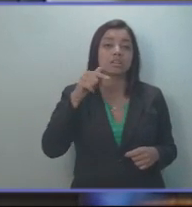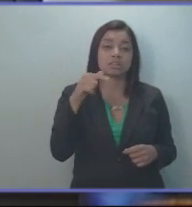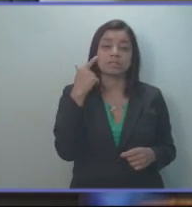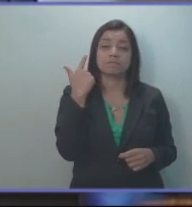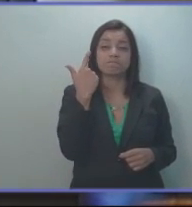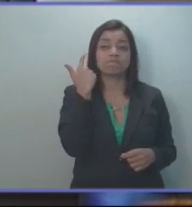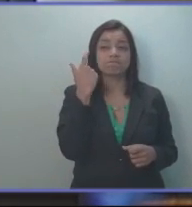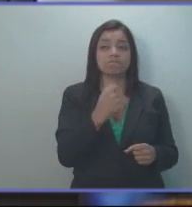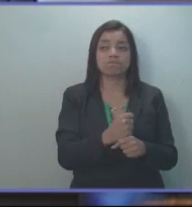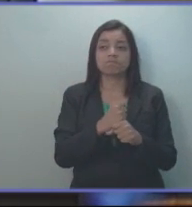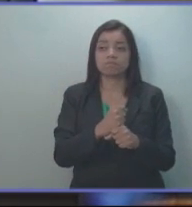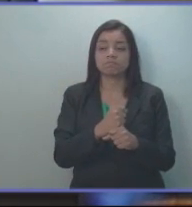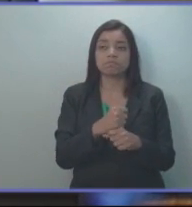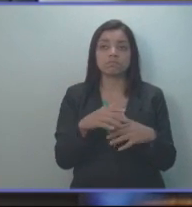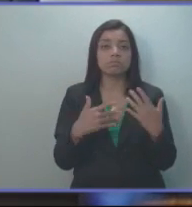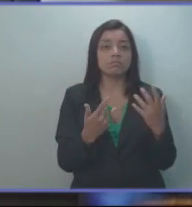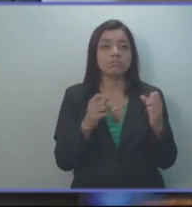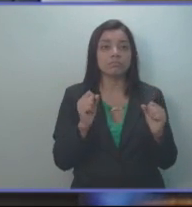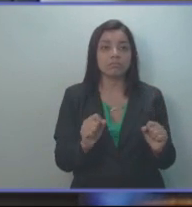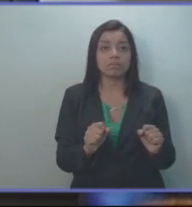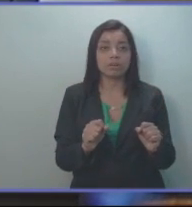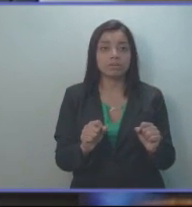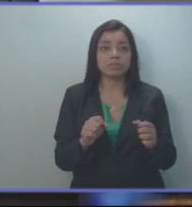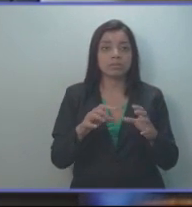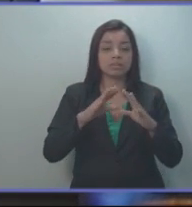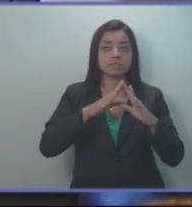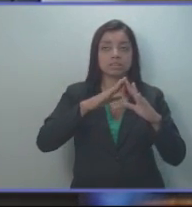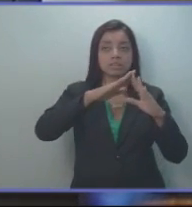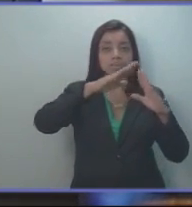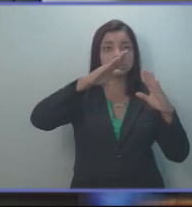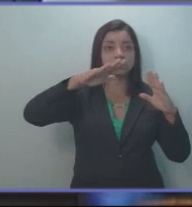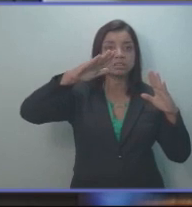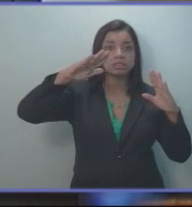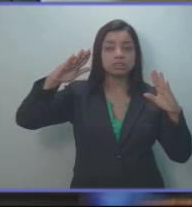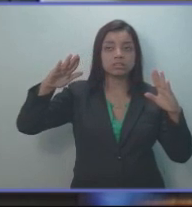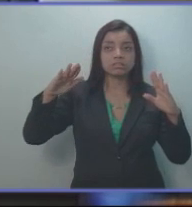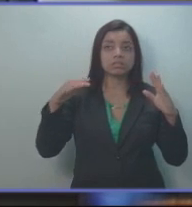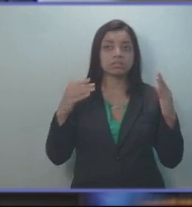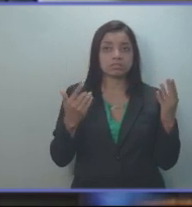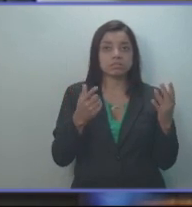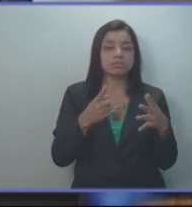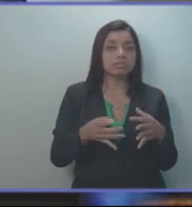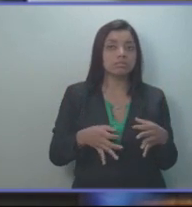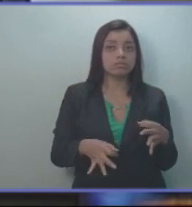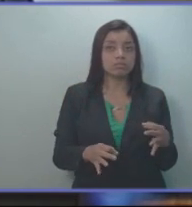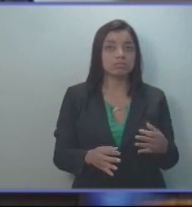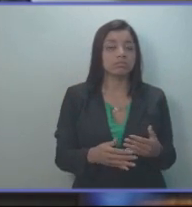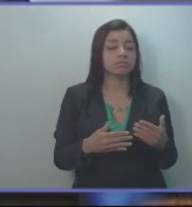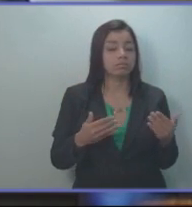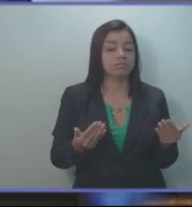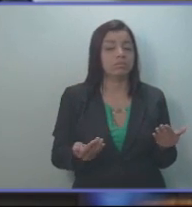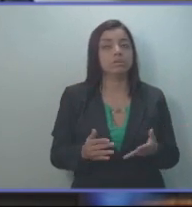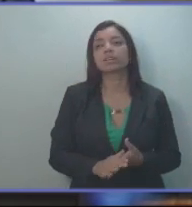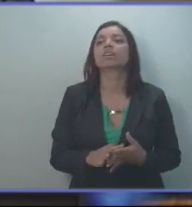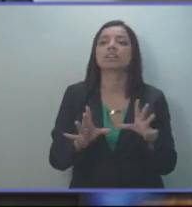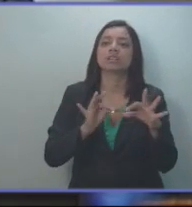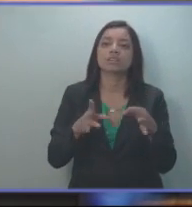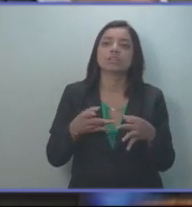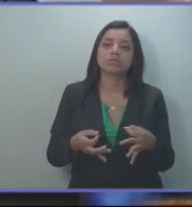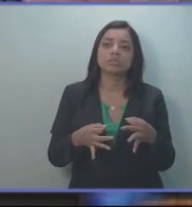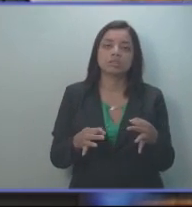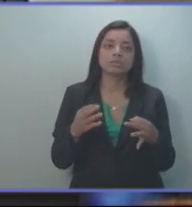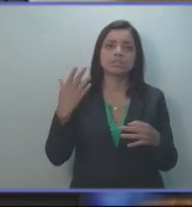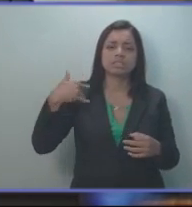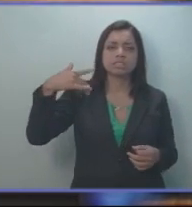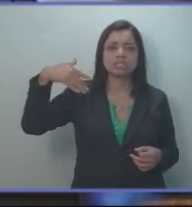más segura de la cordillera. De manera tal de que algunas medidas que se tomaron